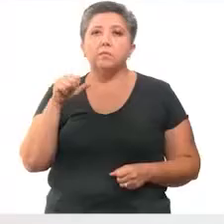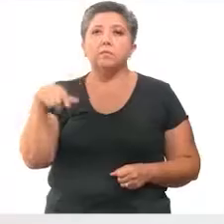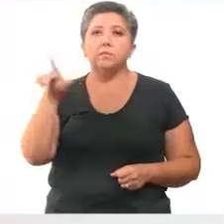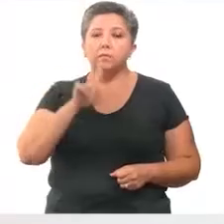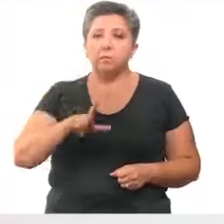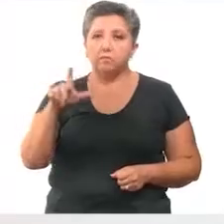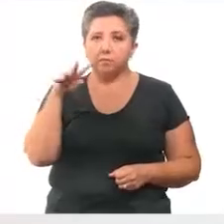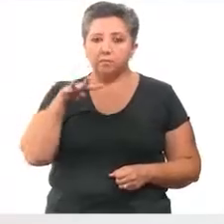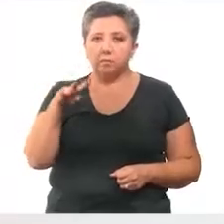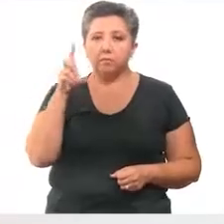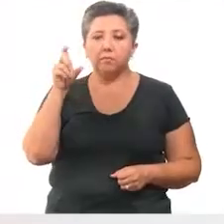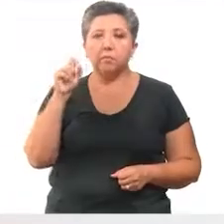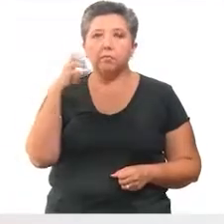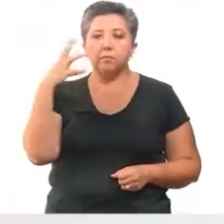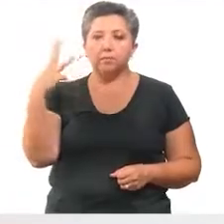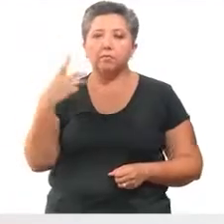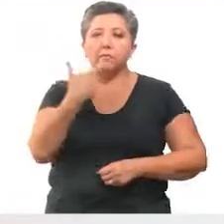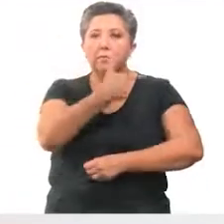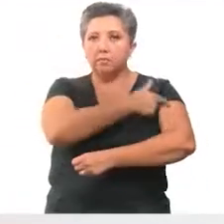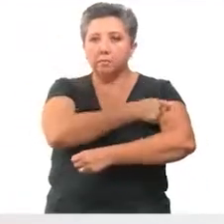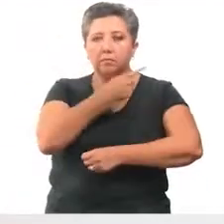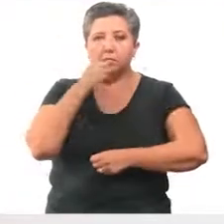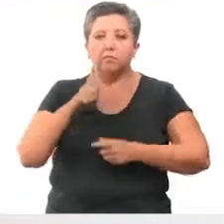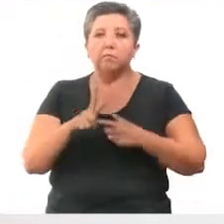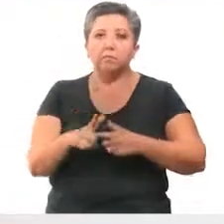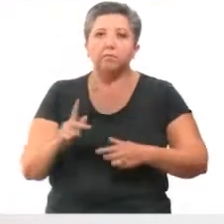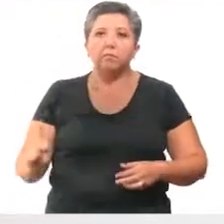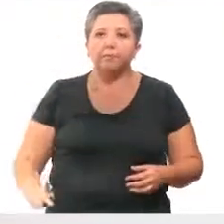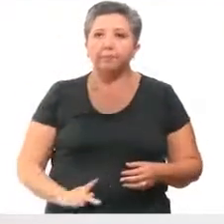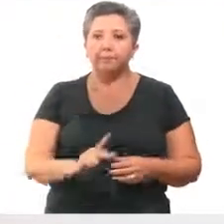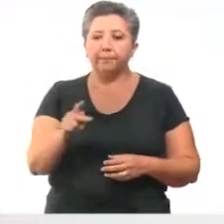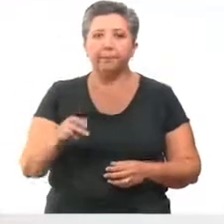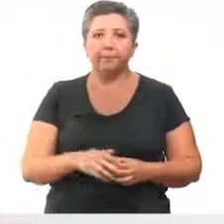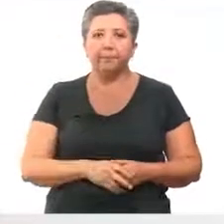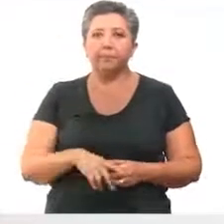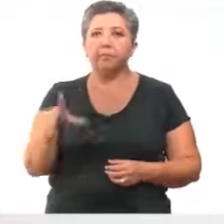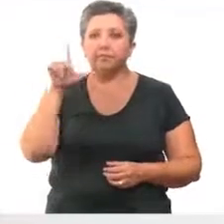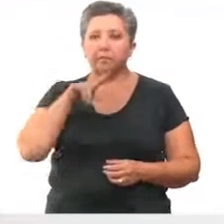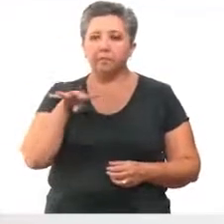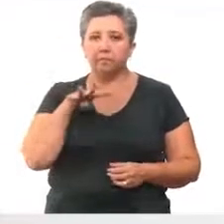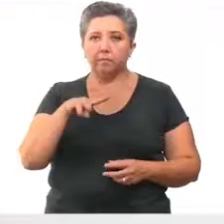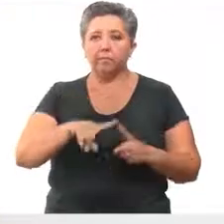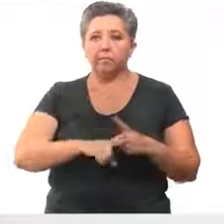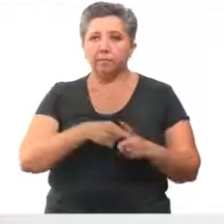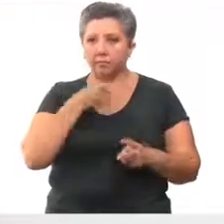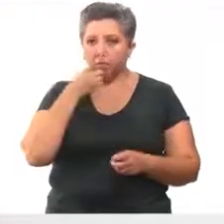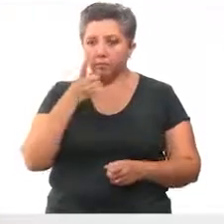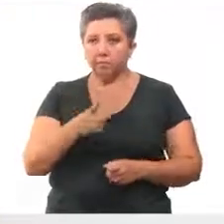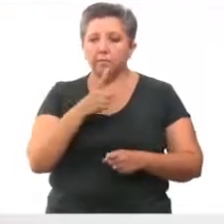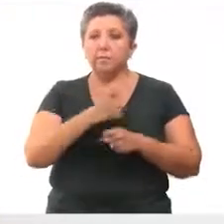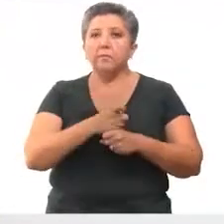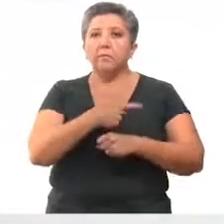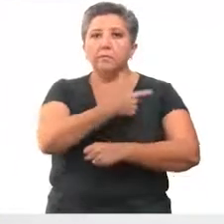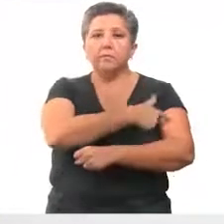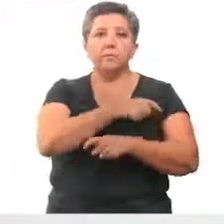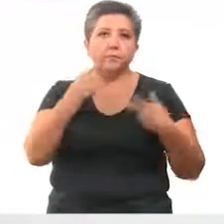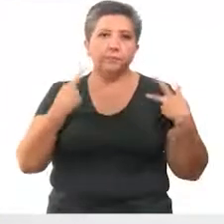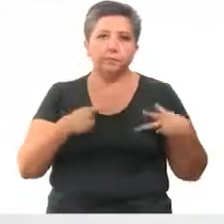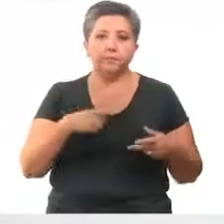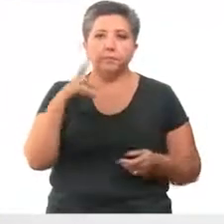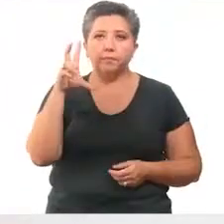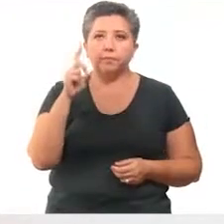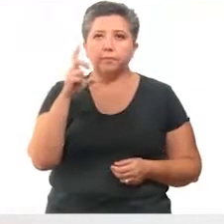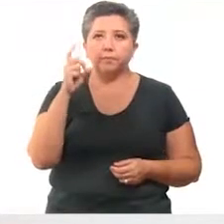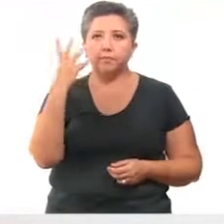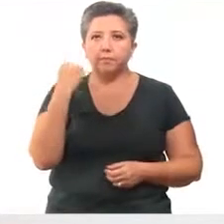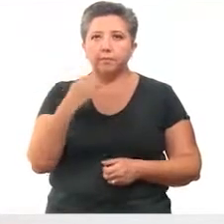19 al viernes 23 se realiza la aplicación de vacunas en los siguientes municipios. Lunes 19 comenzará la aplicación de primeras dosis para personas de